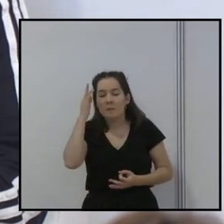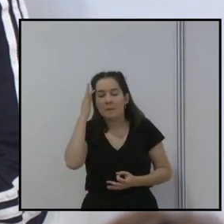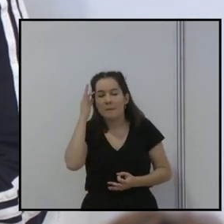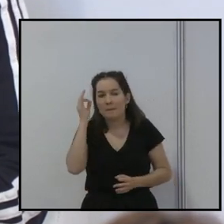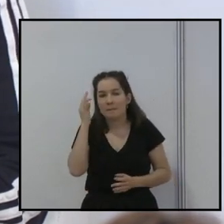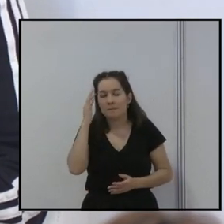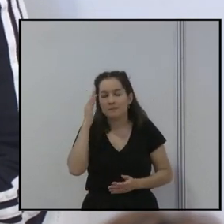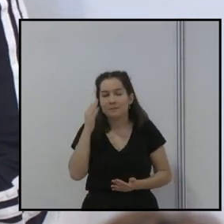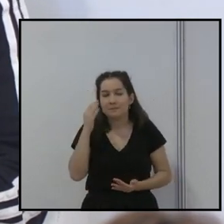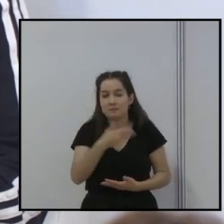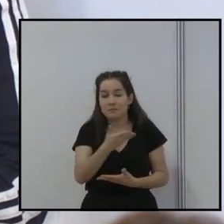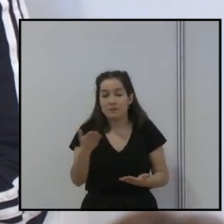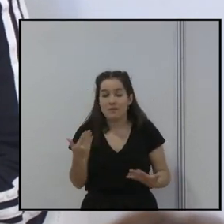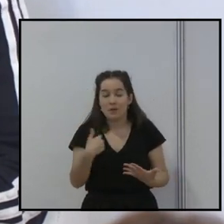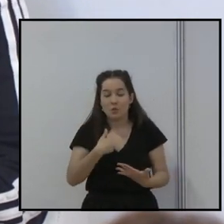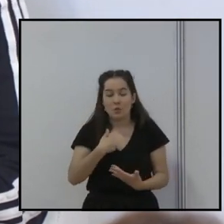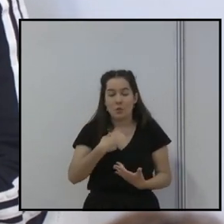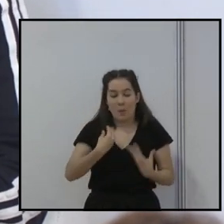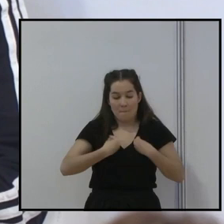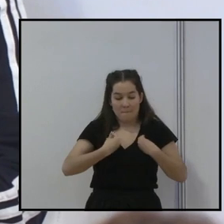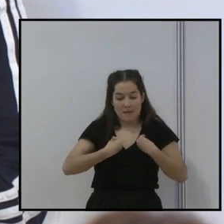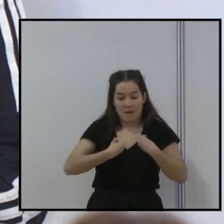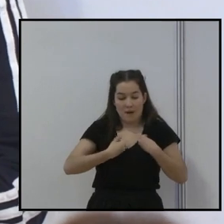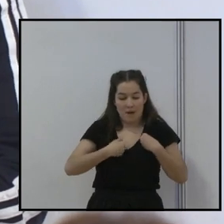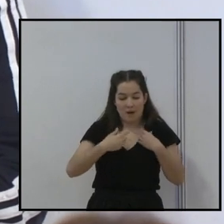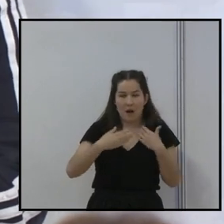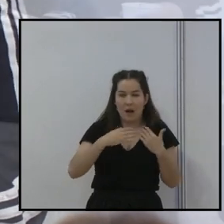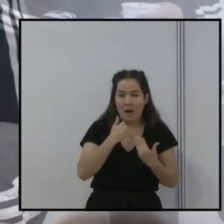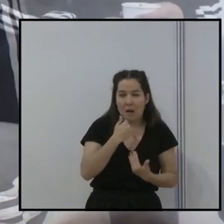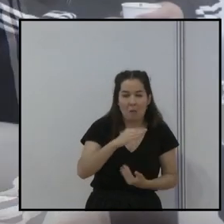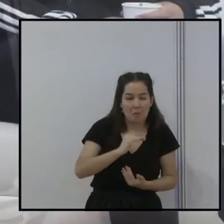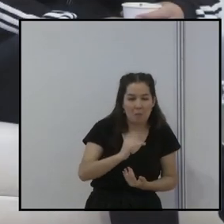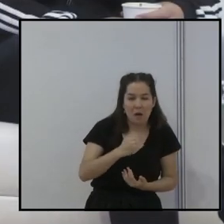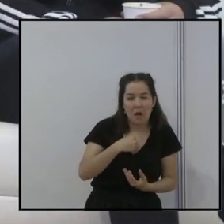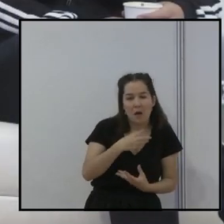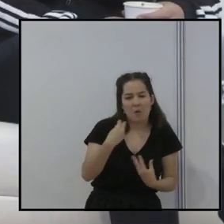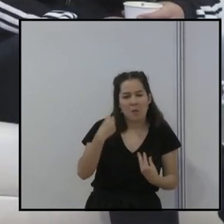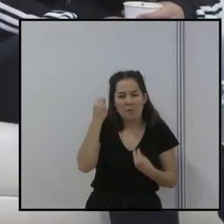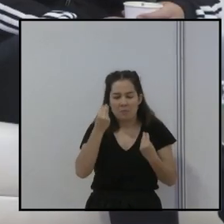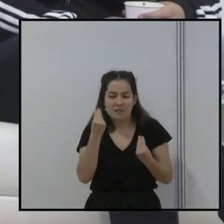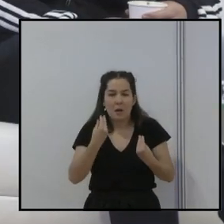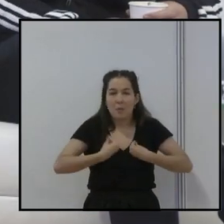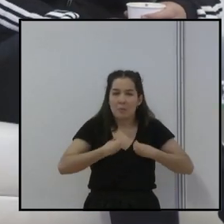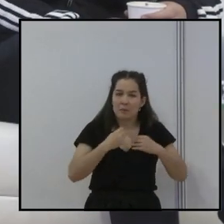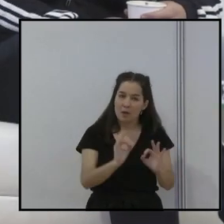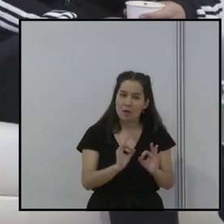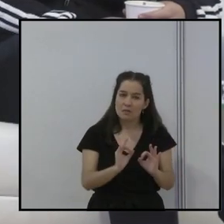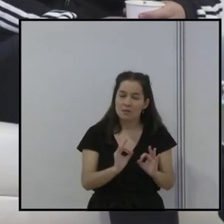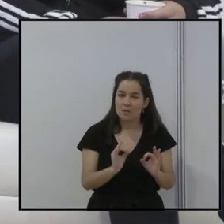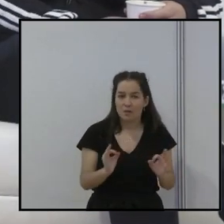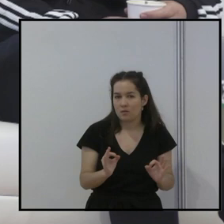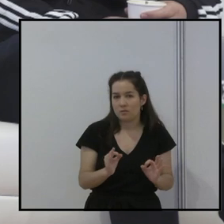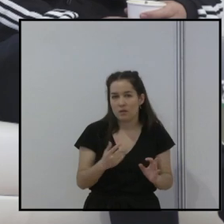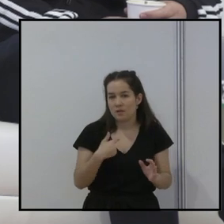la vida forma parte de estar vivo, y no estoy de acuerdo, para nada. O sea, Sentirte mal es una alerta de que tienes que cambiar